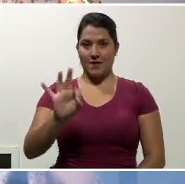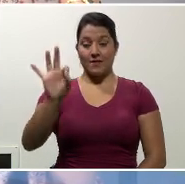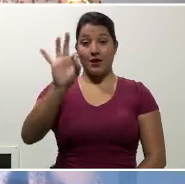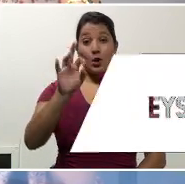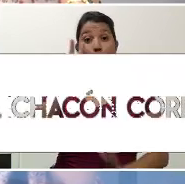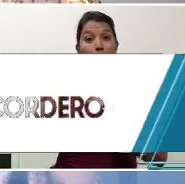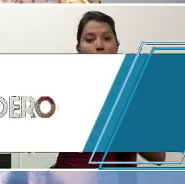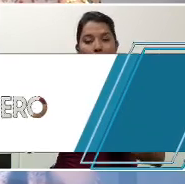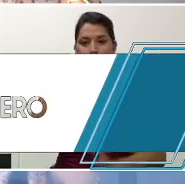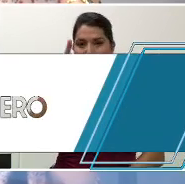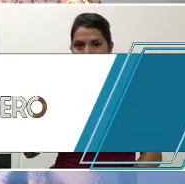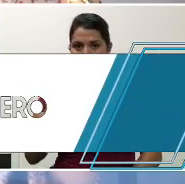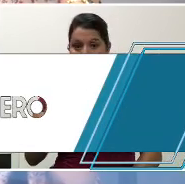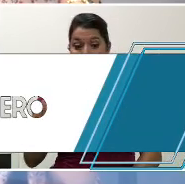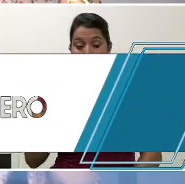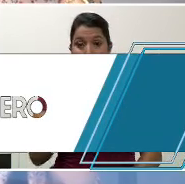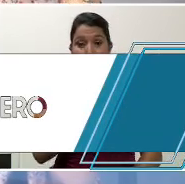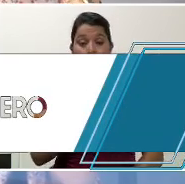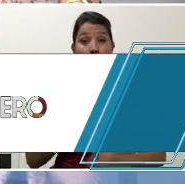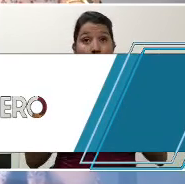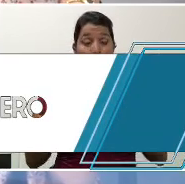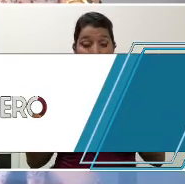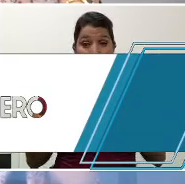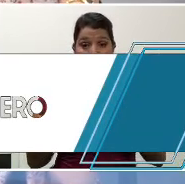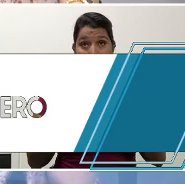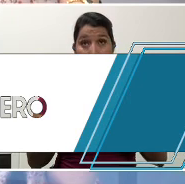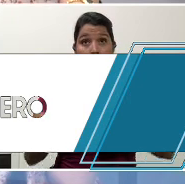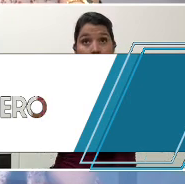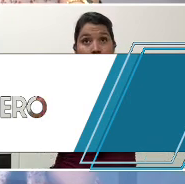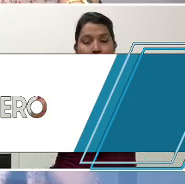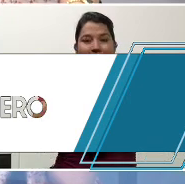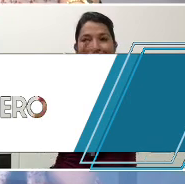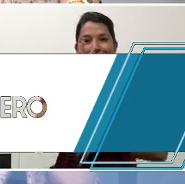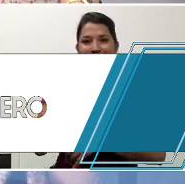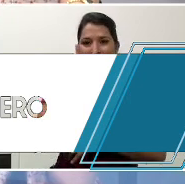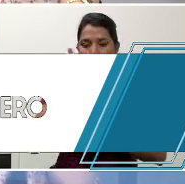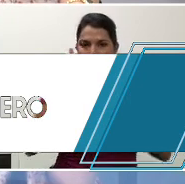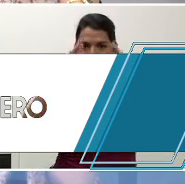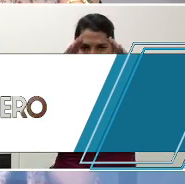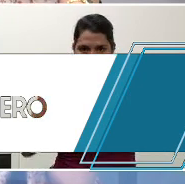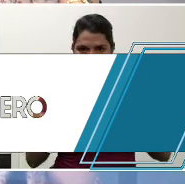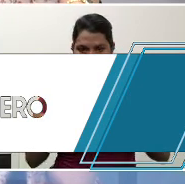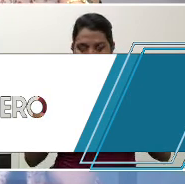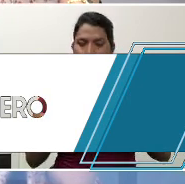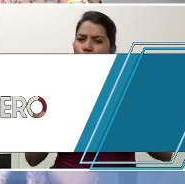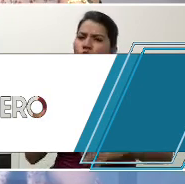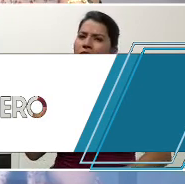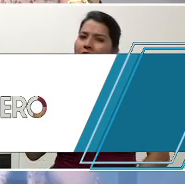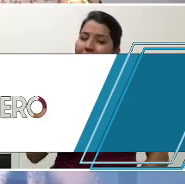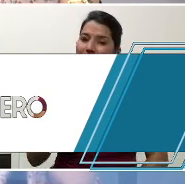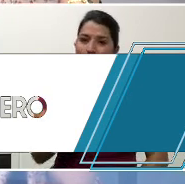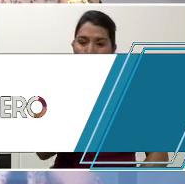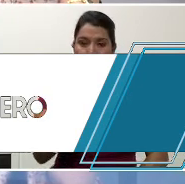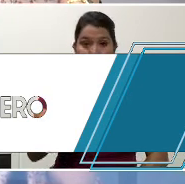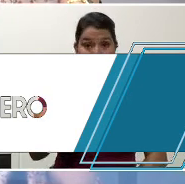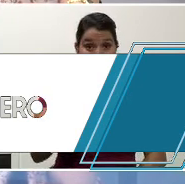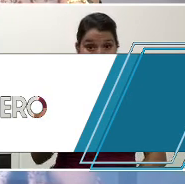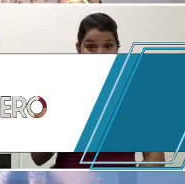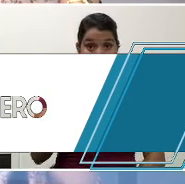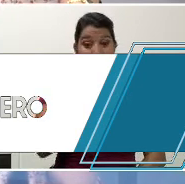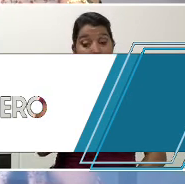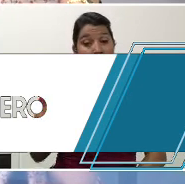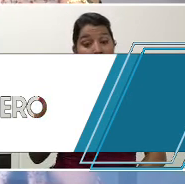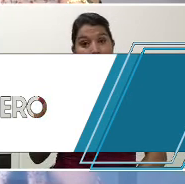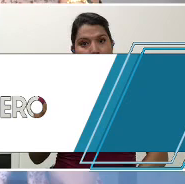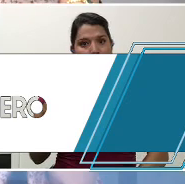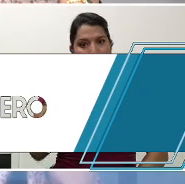2020. Estamos en vivo a las 7:02 de la noche. Les agradecemos que nos acompañen y que se